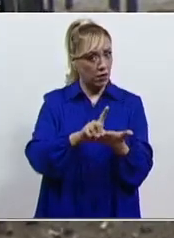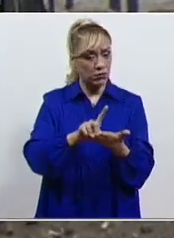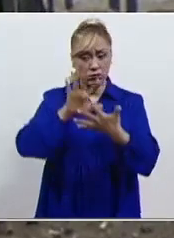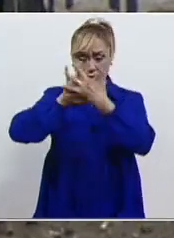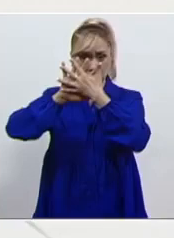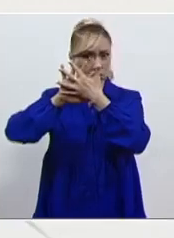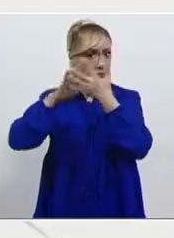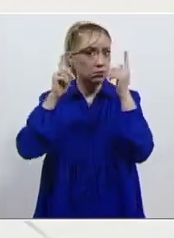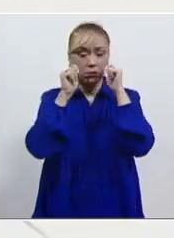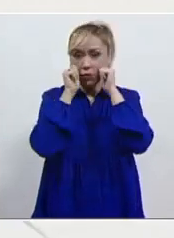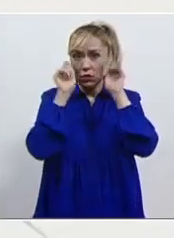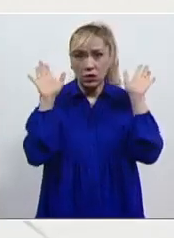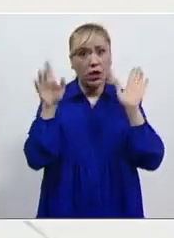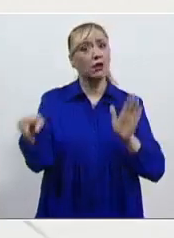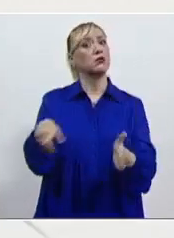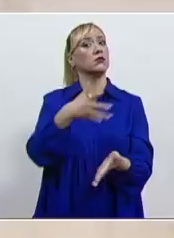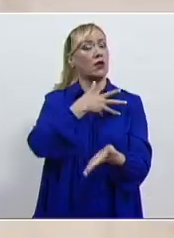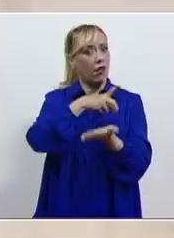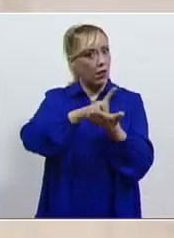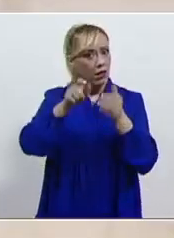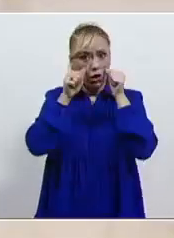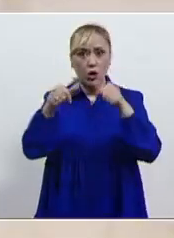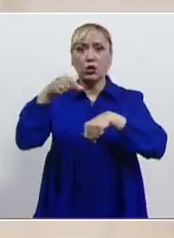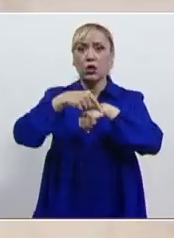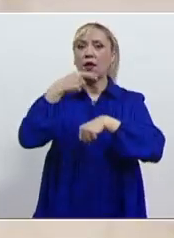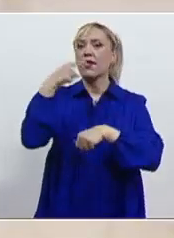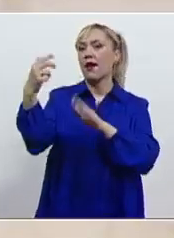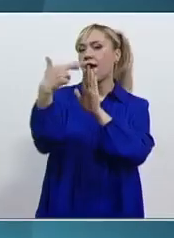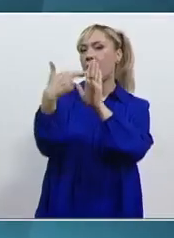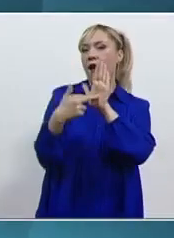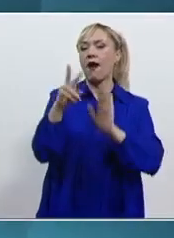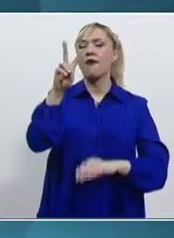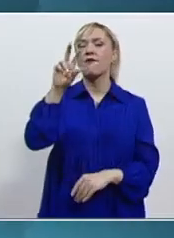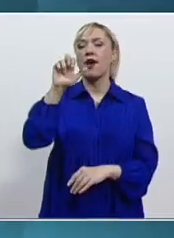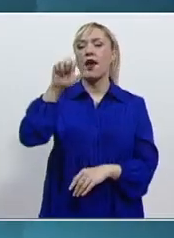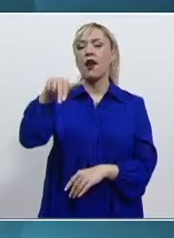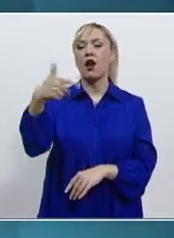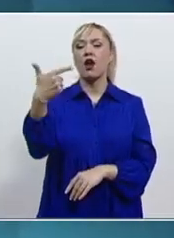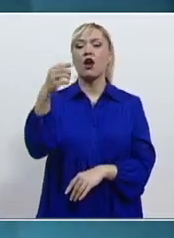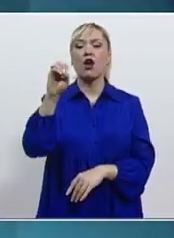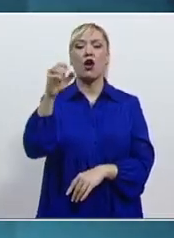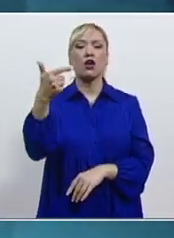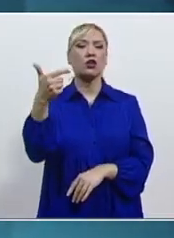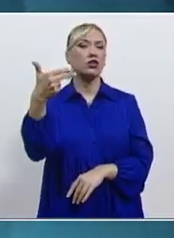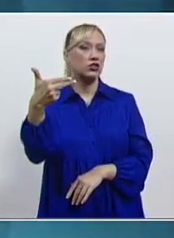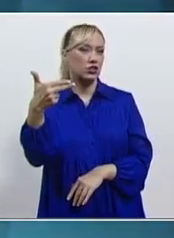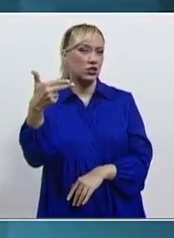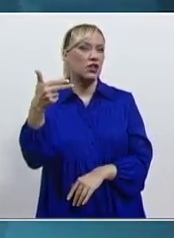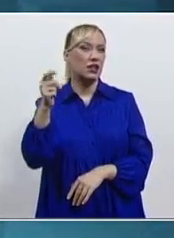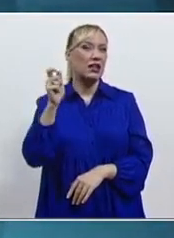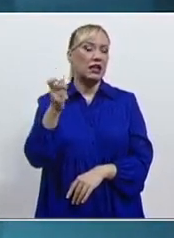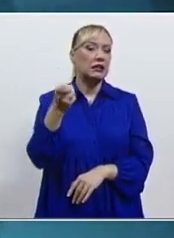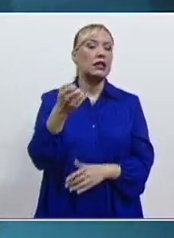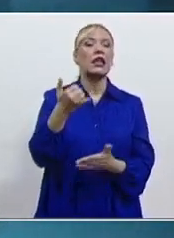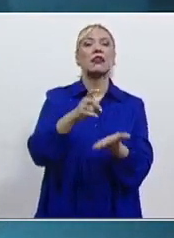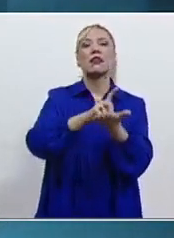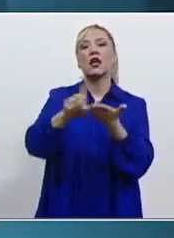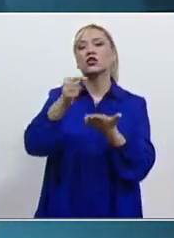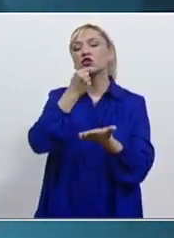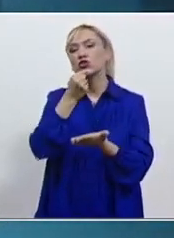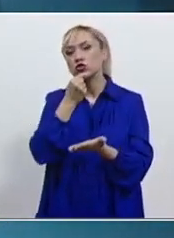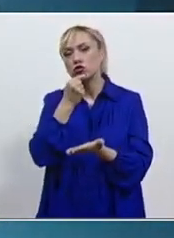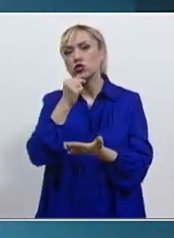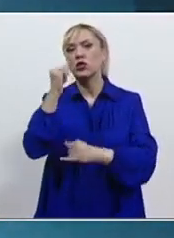atención ginecológica, como lo establecen las reglas de Bangkok. Asimismo, conforme a la Convención de los Derechos del Niño y otros tratados,